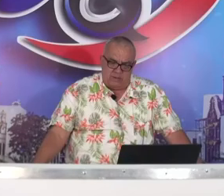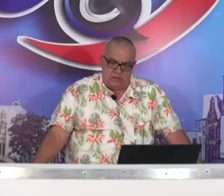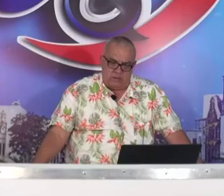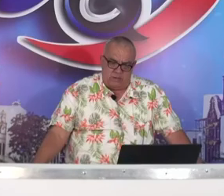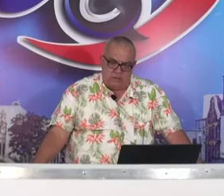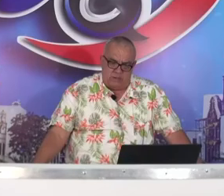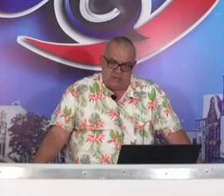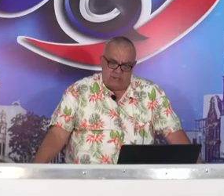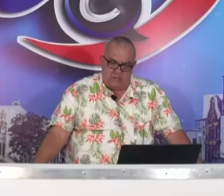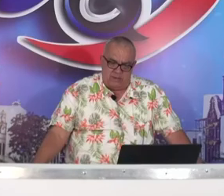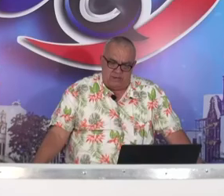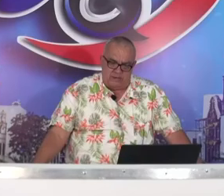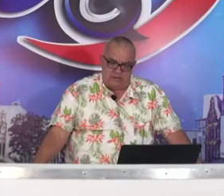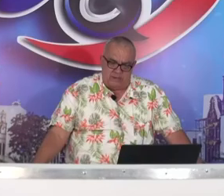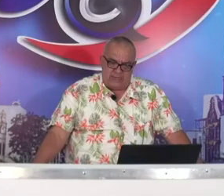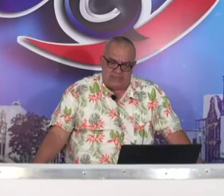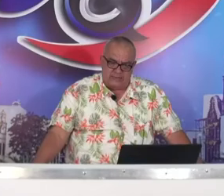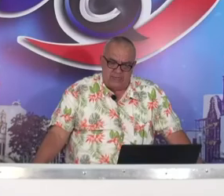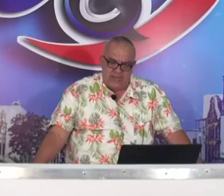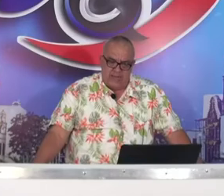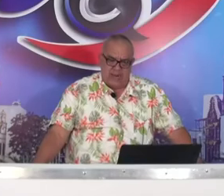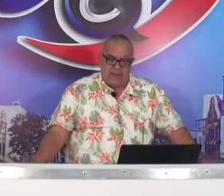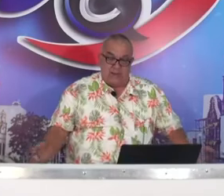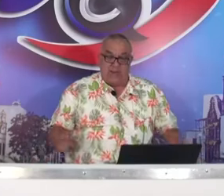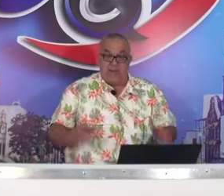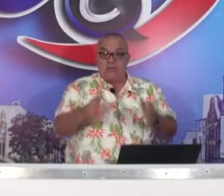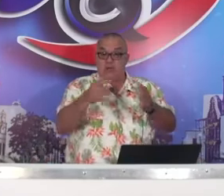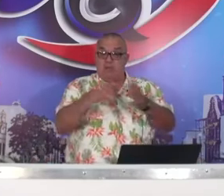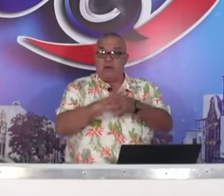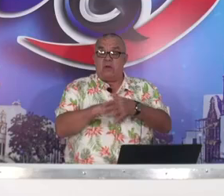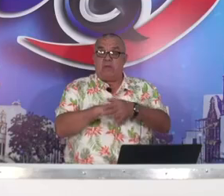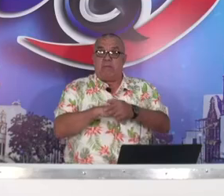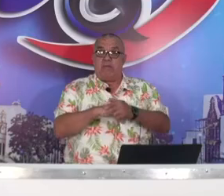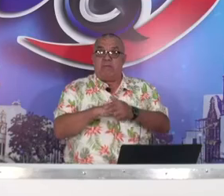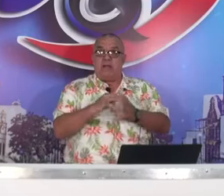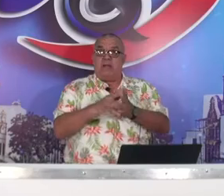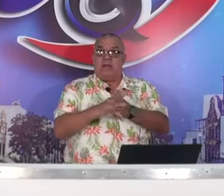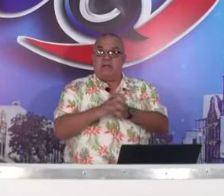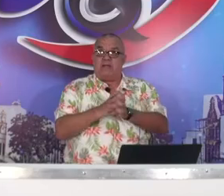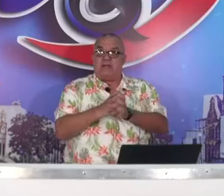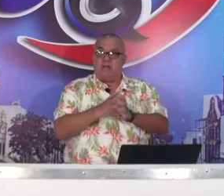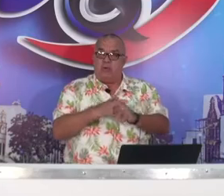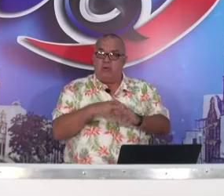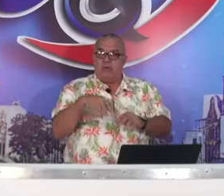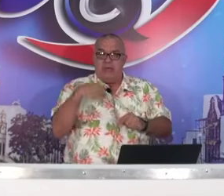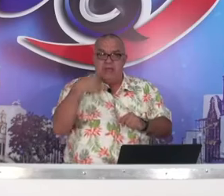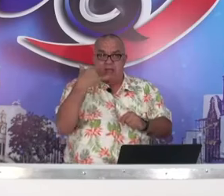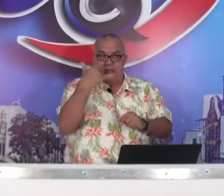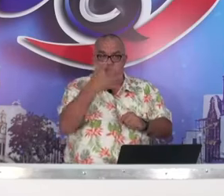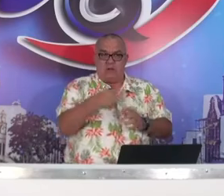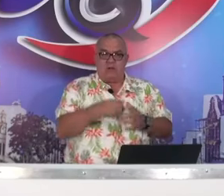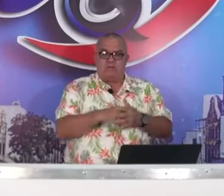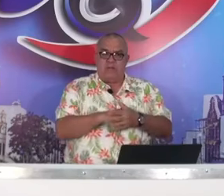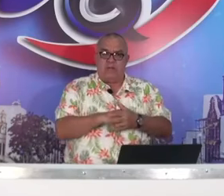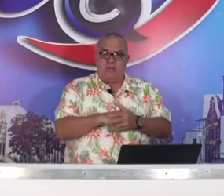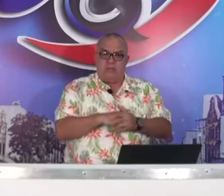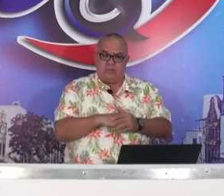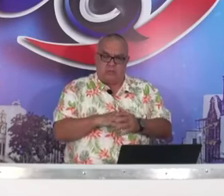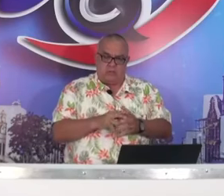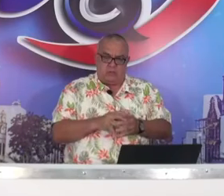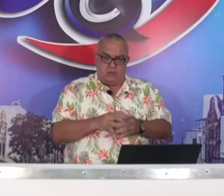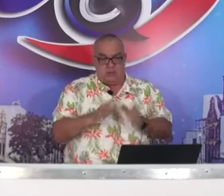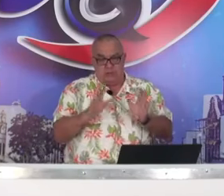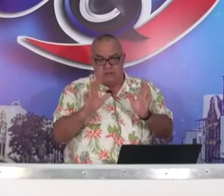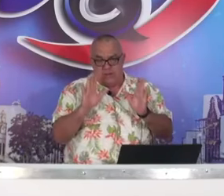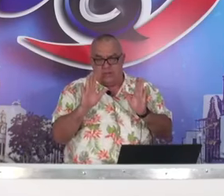Alejandro Martínez Todólogo, buen día, Gerardo. ¿Asistirás a la mañanera? Estoy esperando que me manden la acreditación. Ayer nos pidieron los